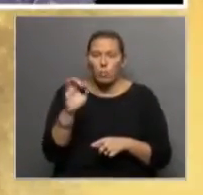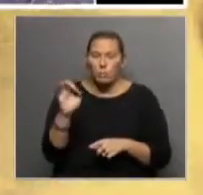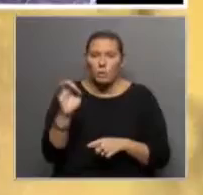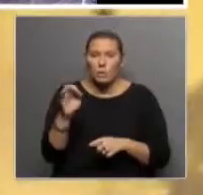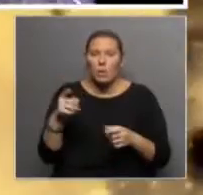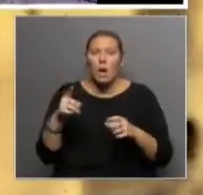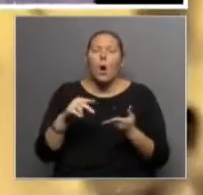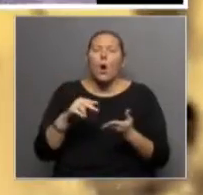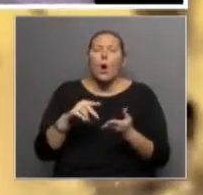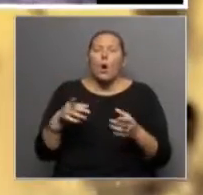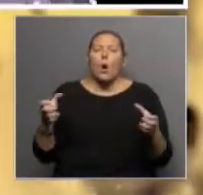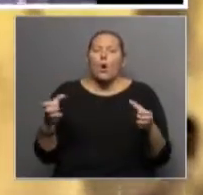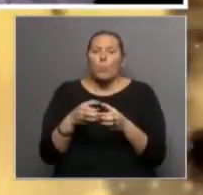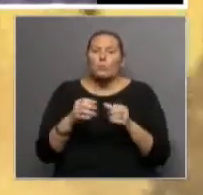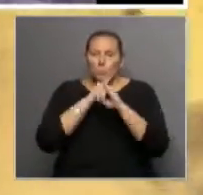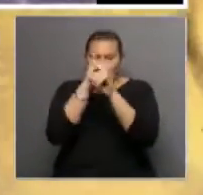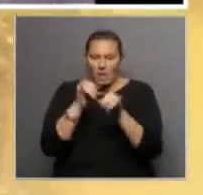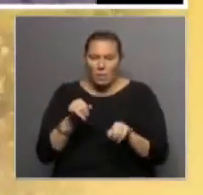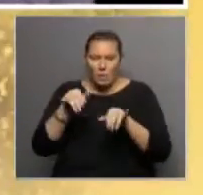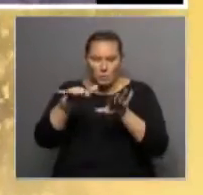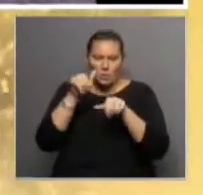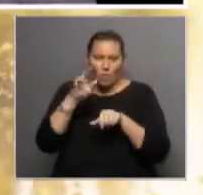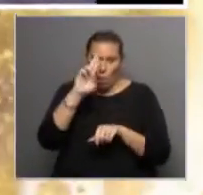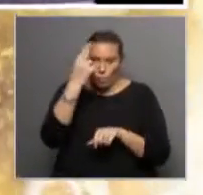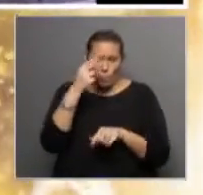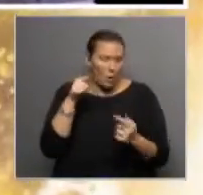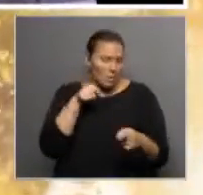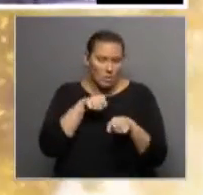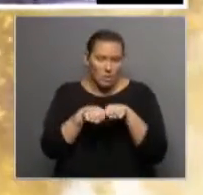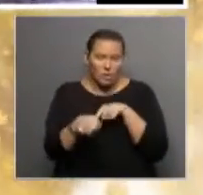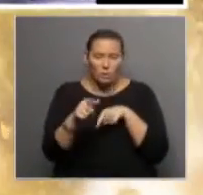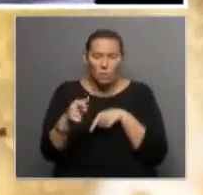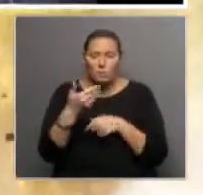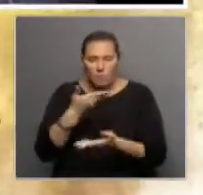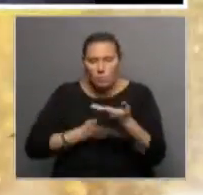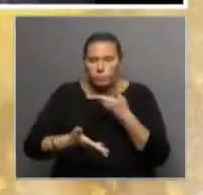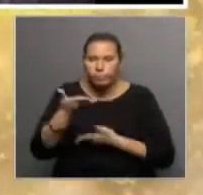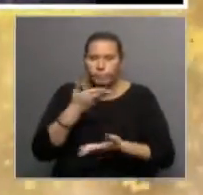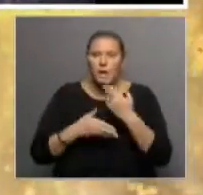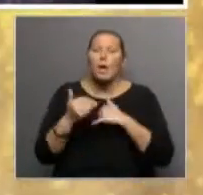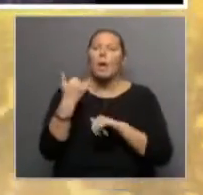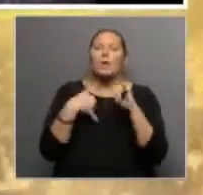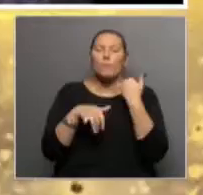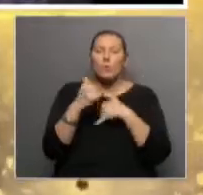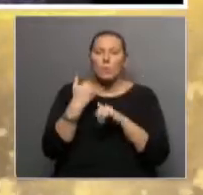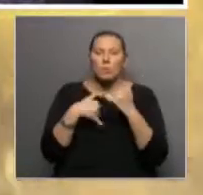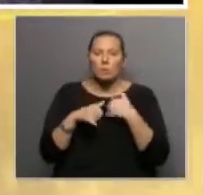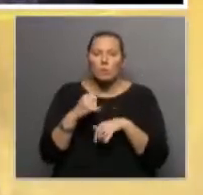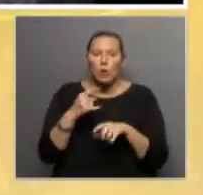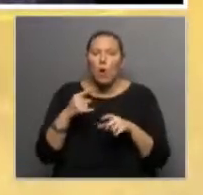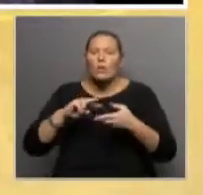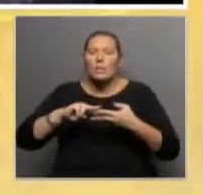Paz, fuimos contactados oficialmente por el Estado uruguayo, comenzamos a intercambiar información sobre bancos de